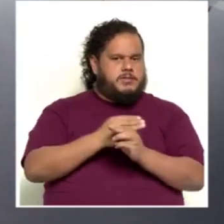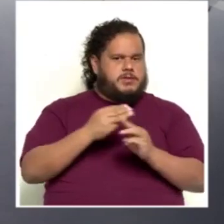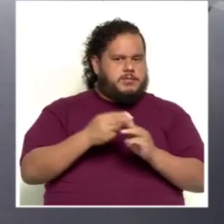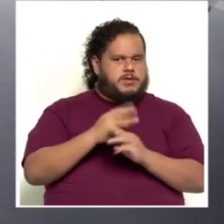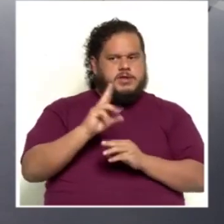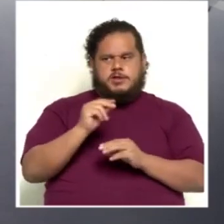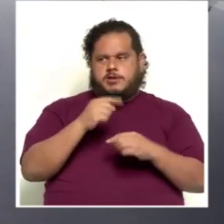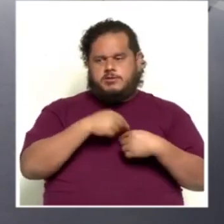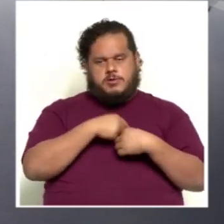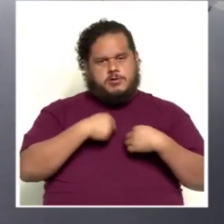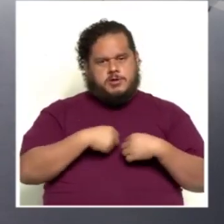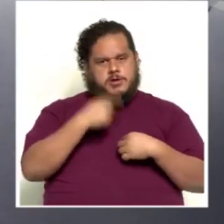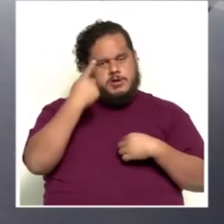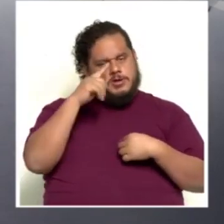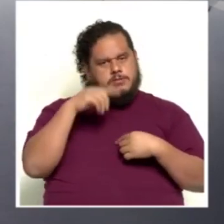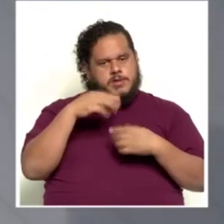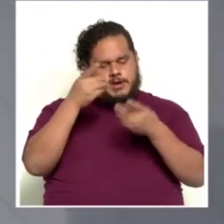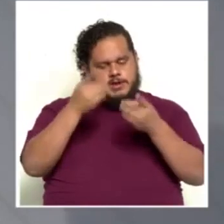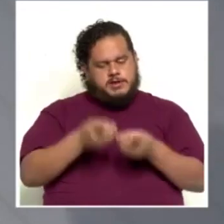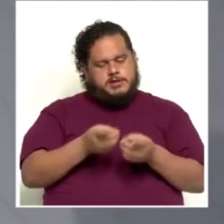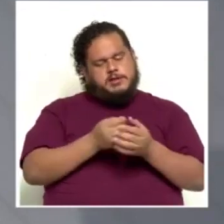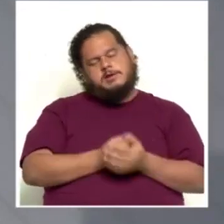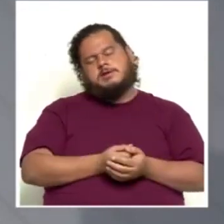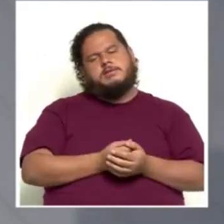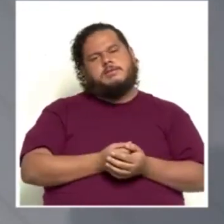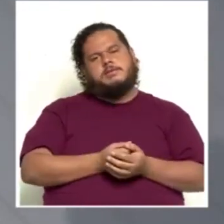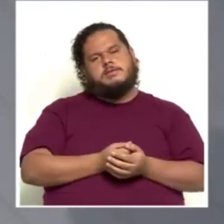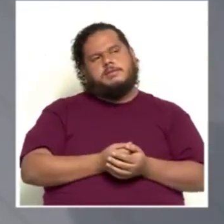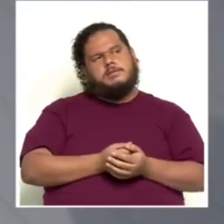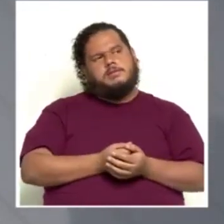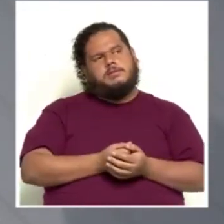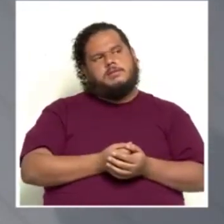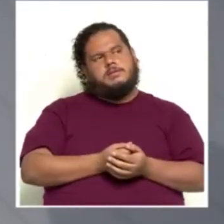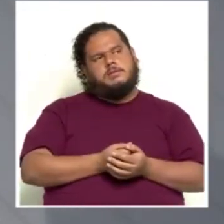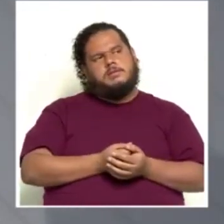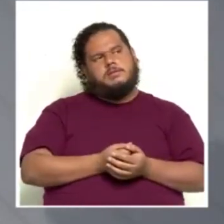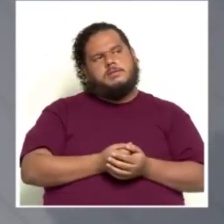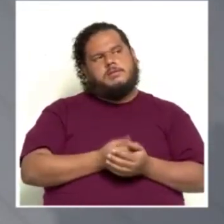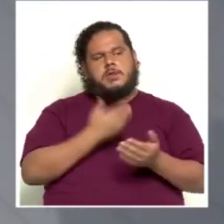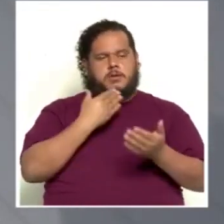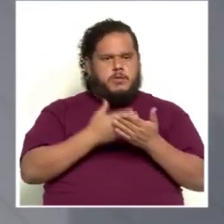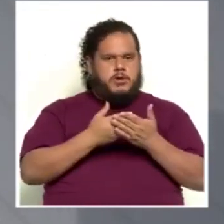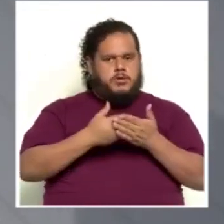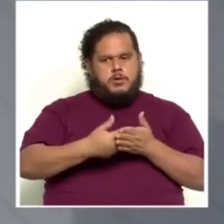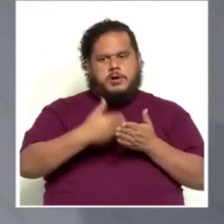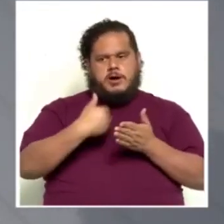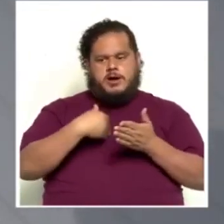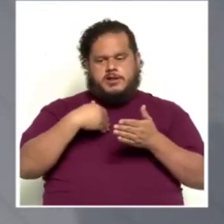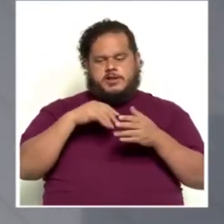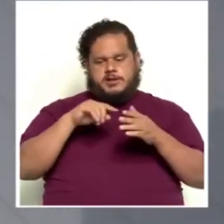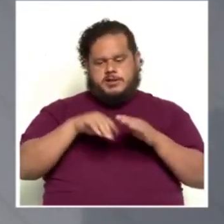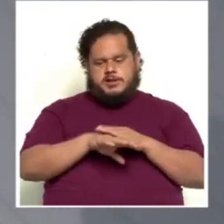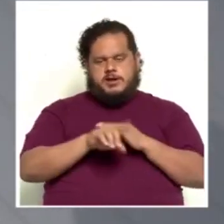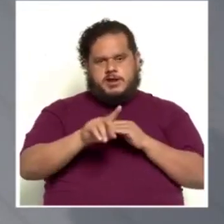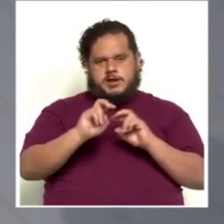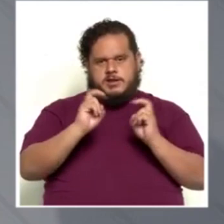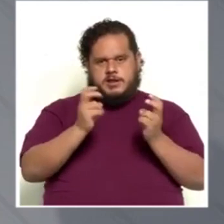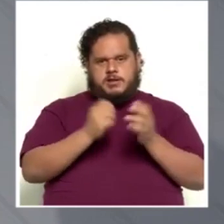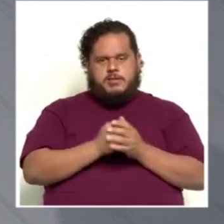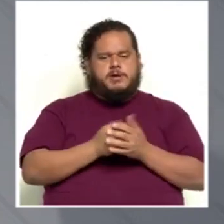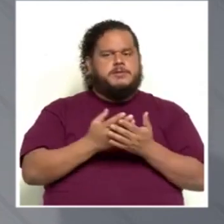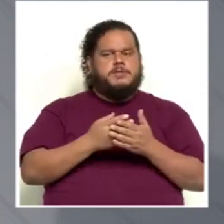al corazón para decidirse. Bueno, Ernesto, yo quisiera, antes de entrar a ese tema que usted ha nombrado, matrimonio